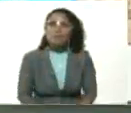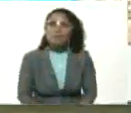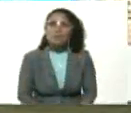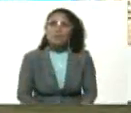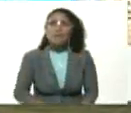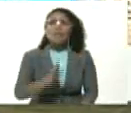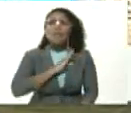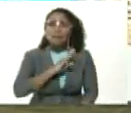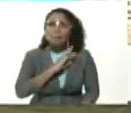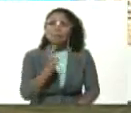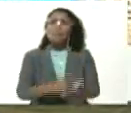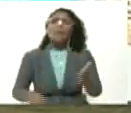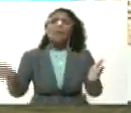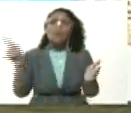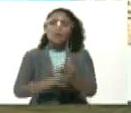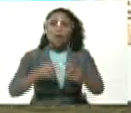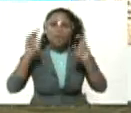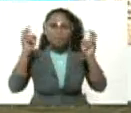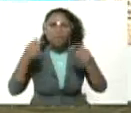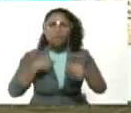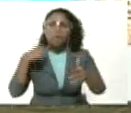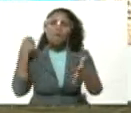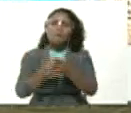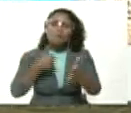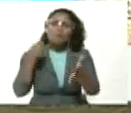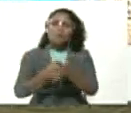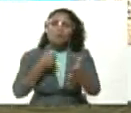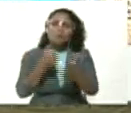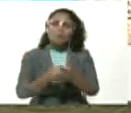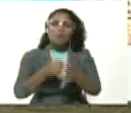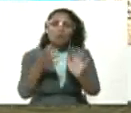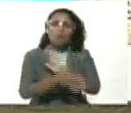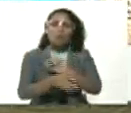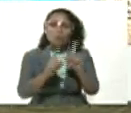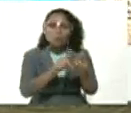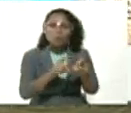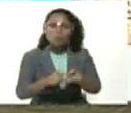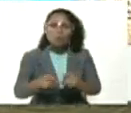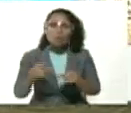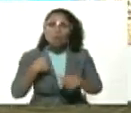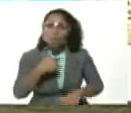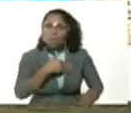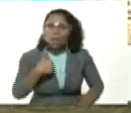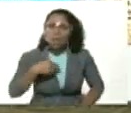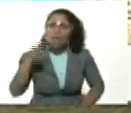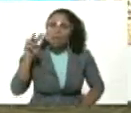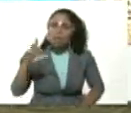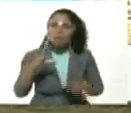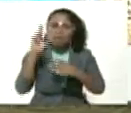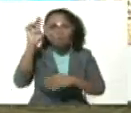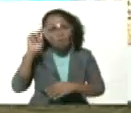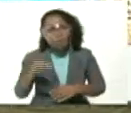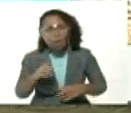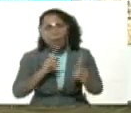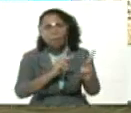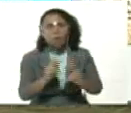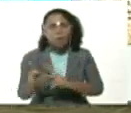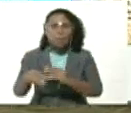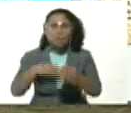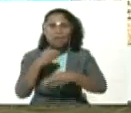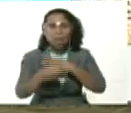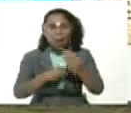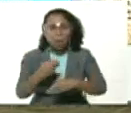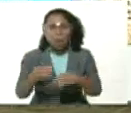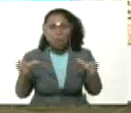Tenemos que retomar el concepto que yo he insistido de conuco. Quiero verlo todos los días en cada programa que hagamos.